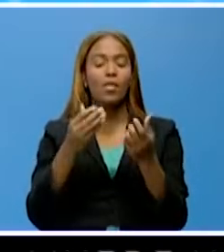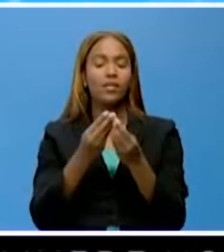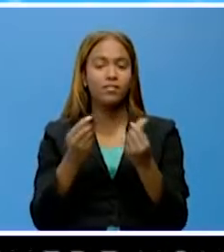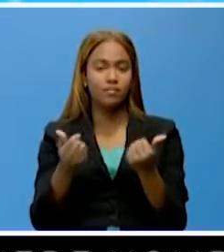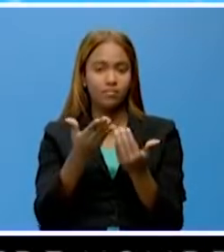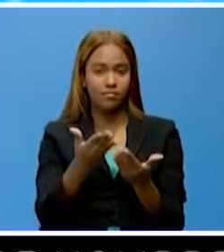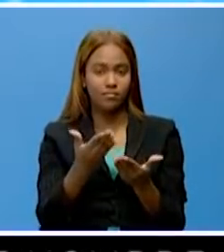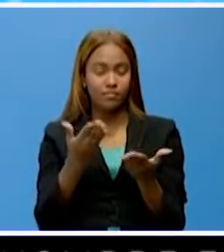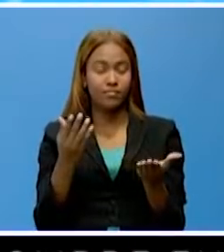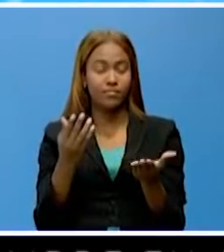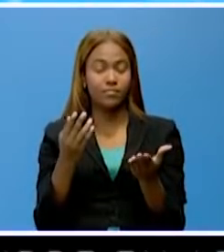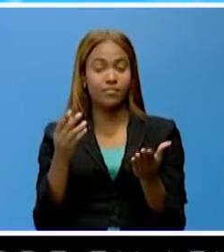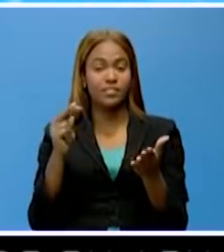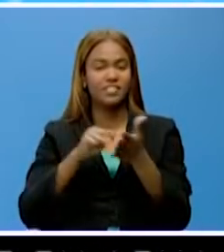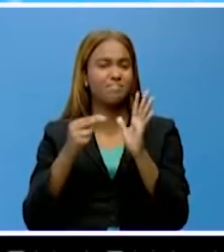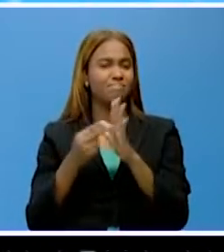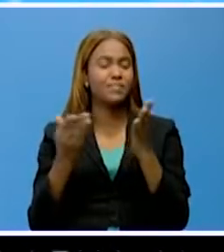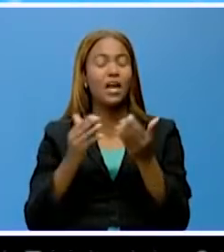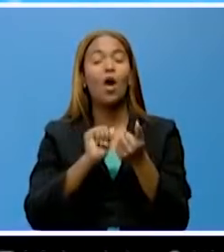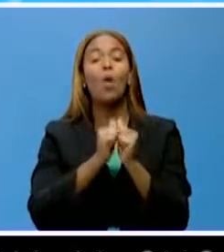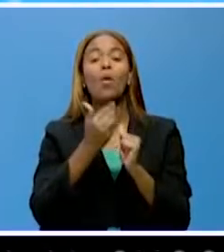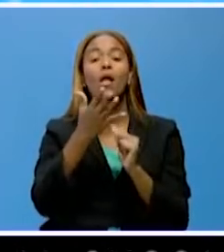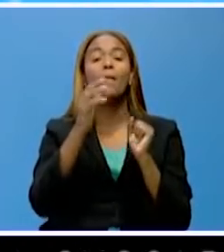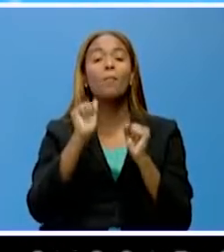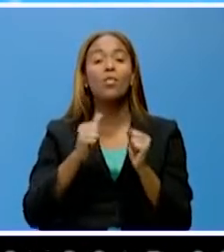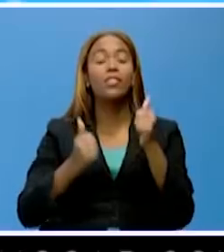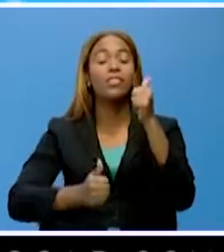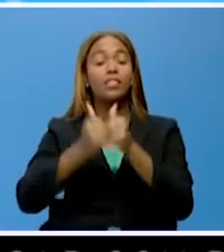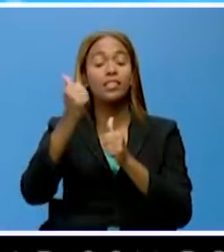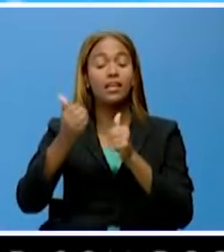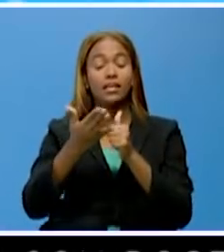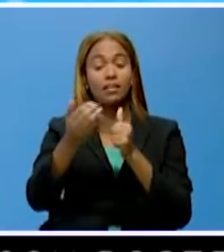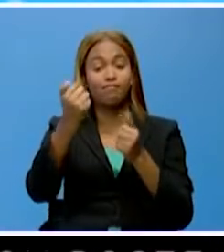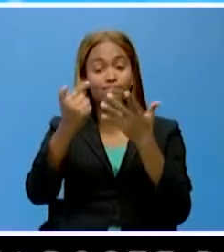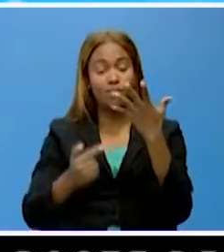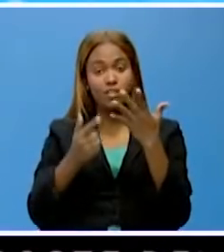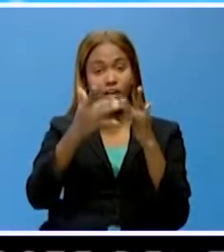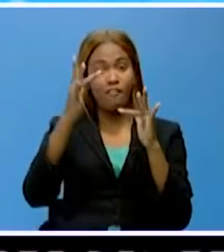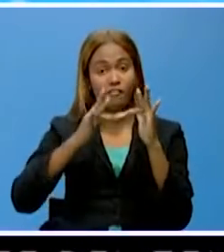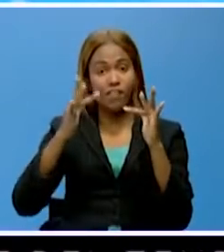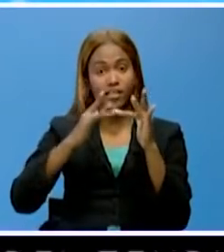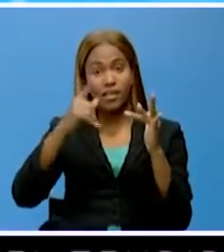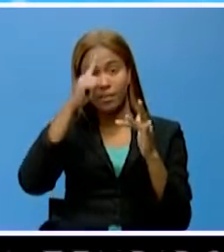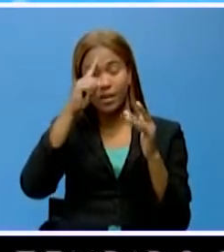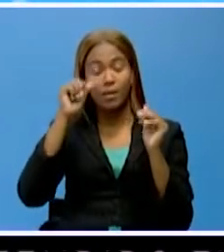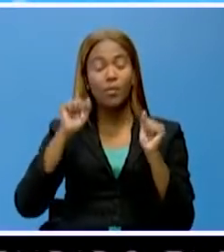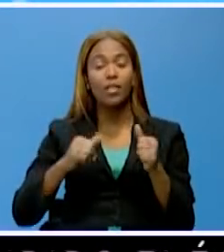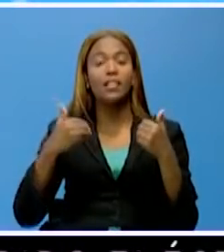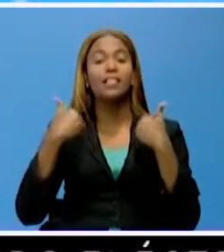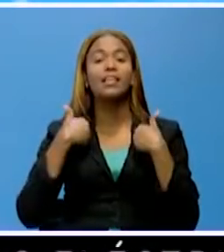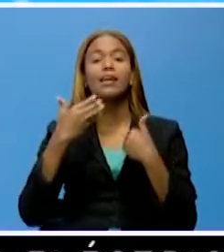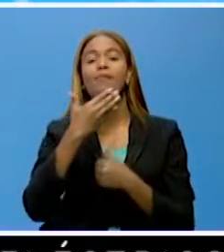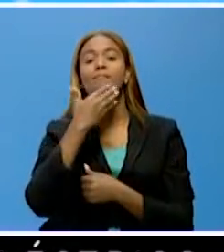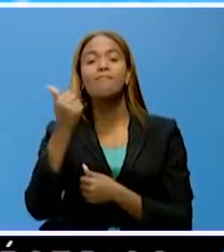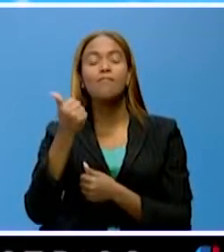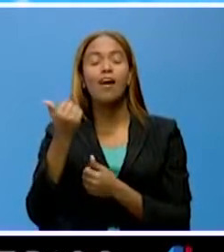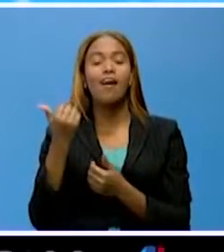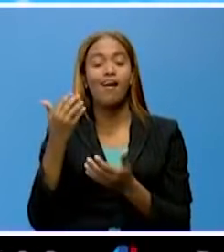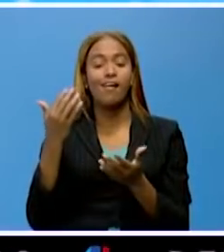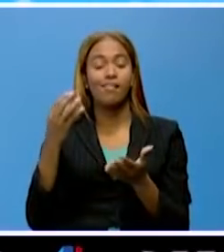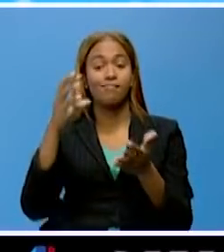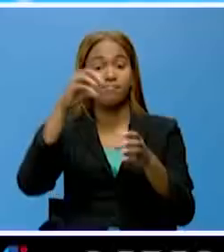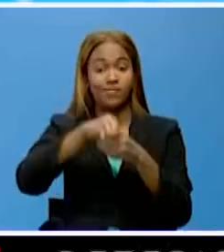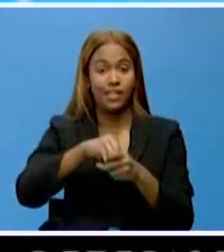resolver, o sea, cómo usted puede conseguir aquellas cosas que le hacen falta para tener una buena calificación,